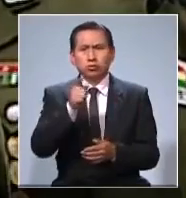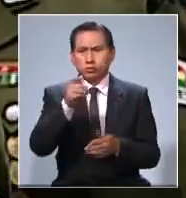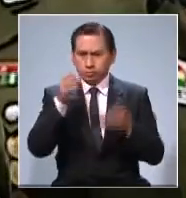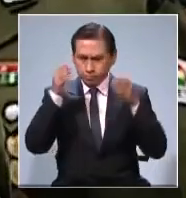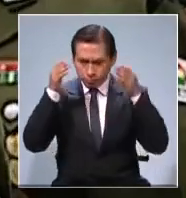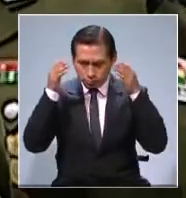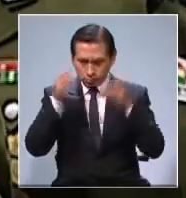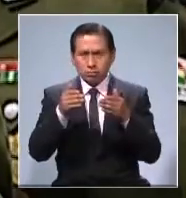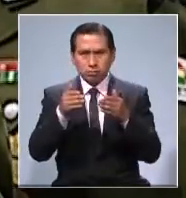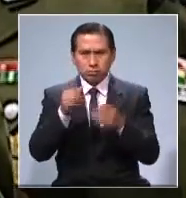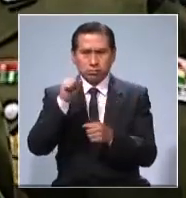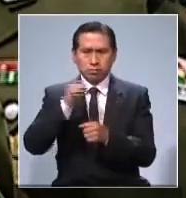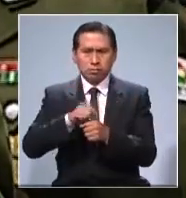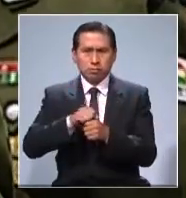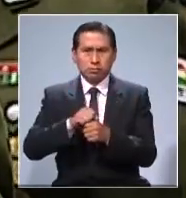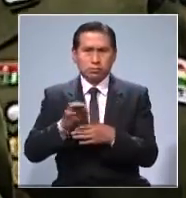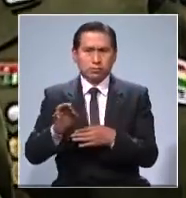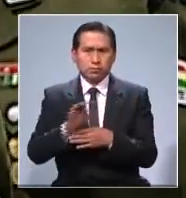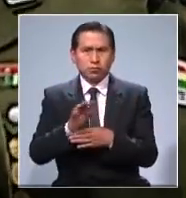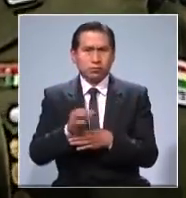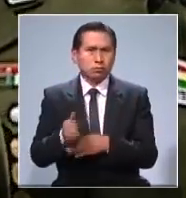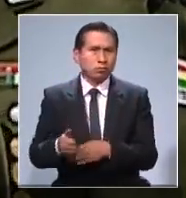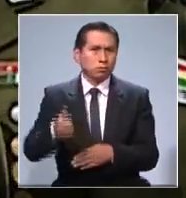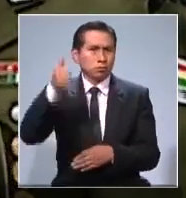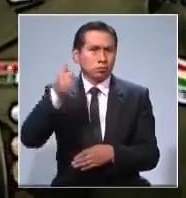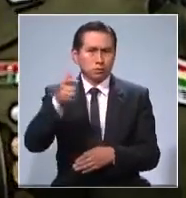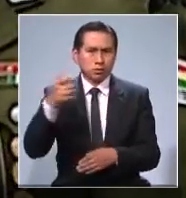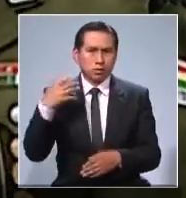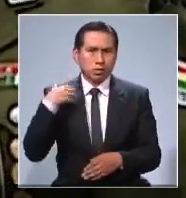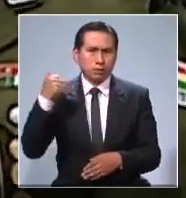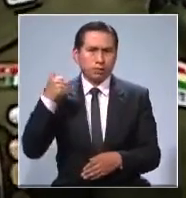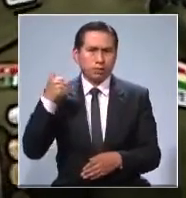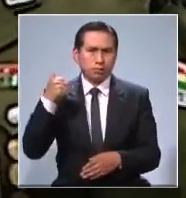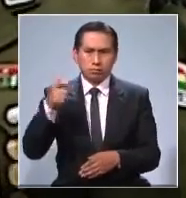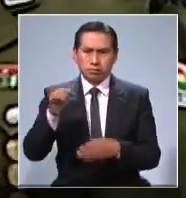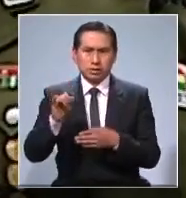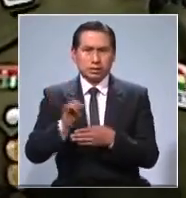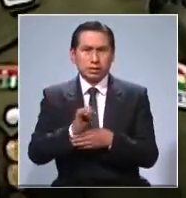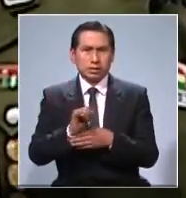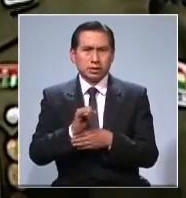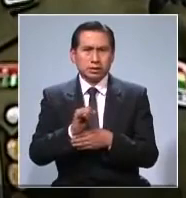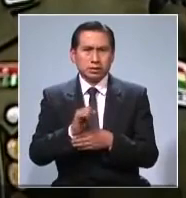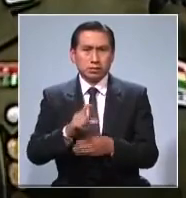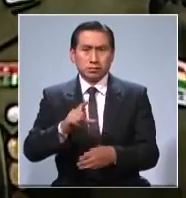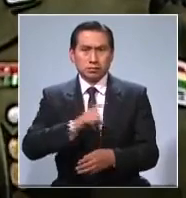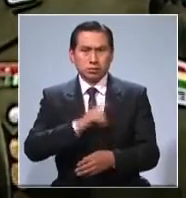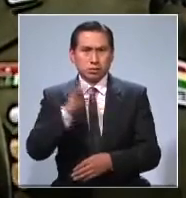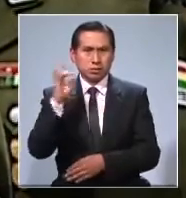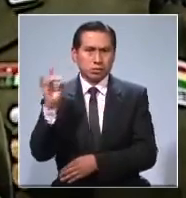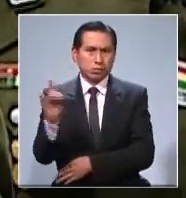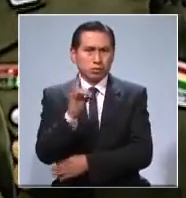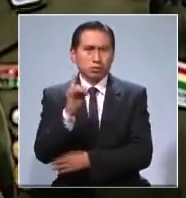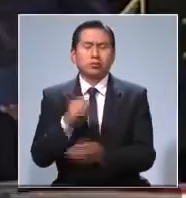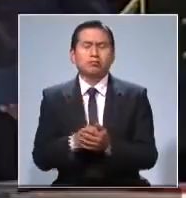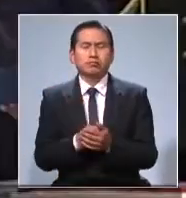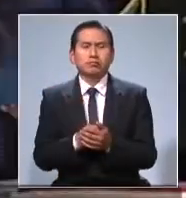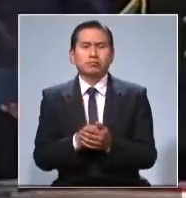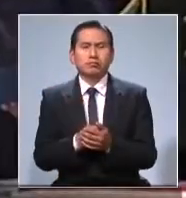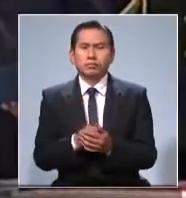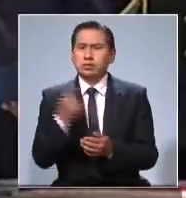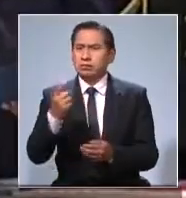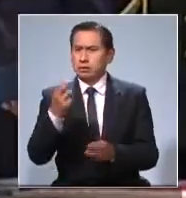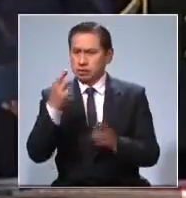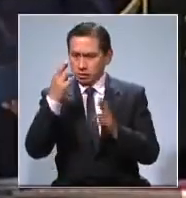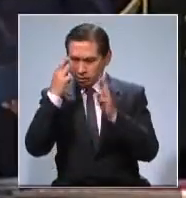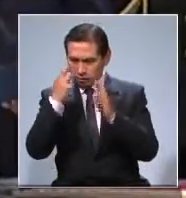desempeñar las altas funciones de comandante general interino de la Policía Boliviana, en